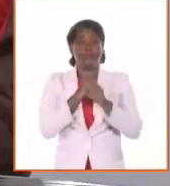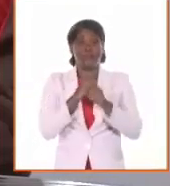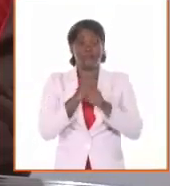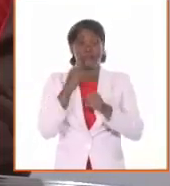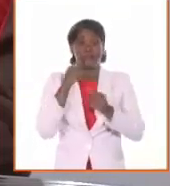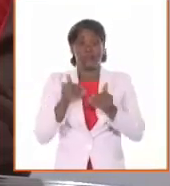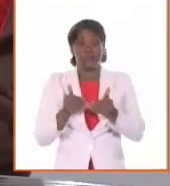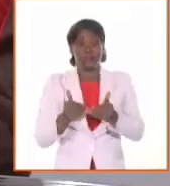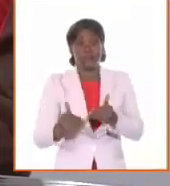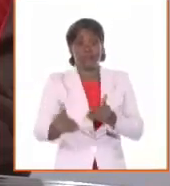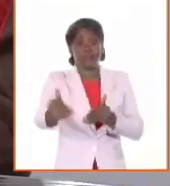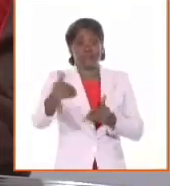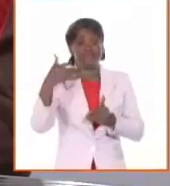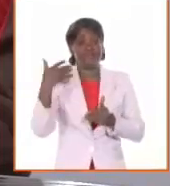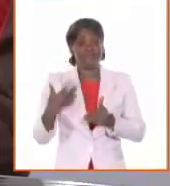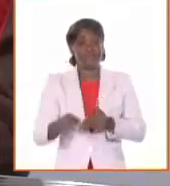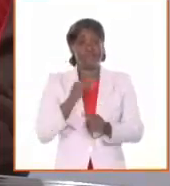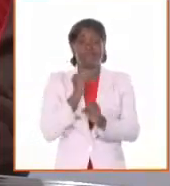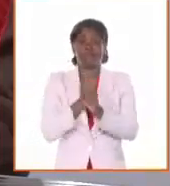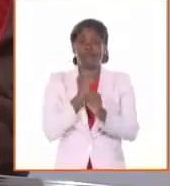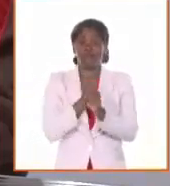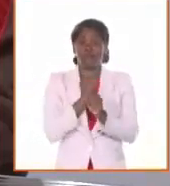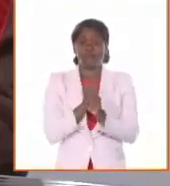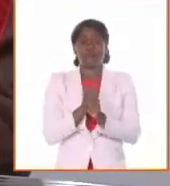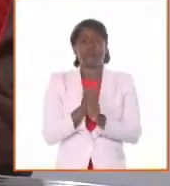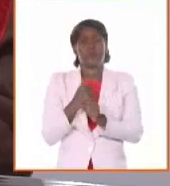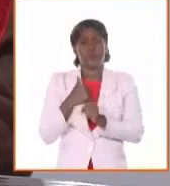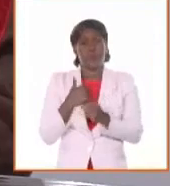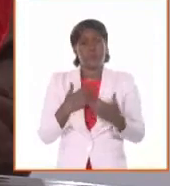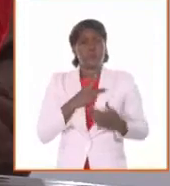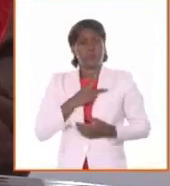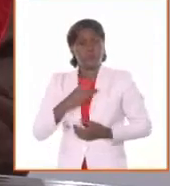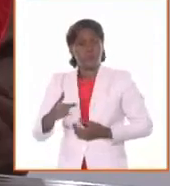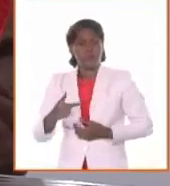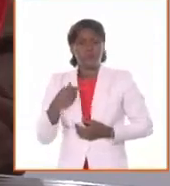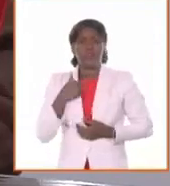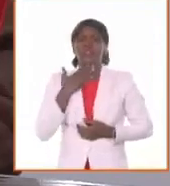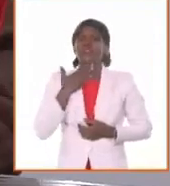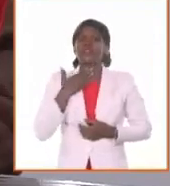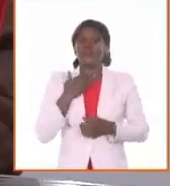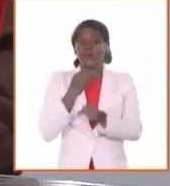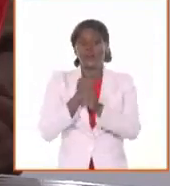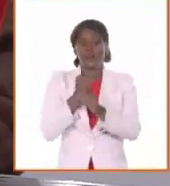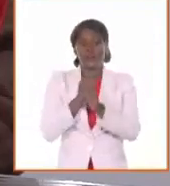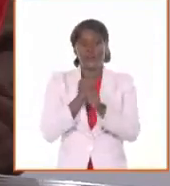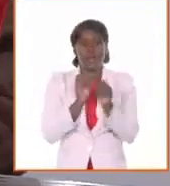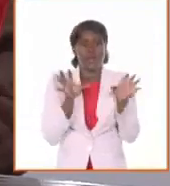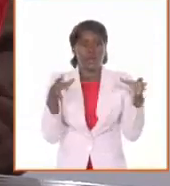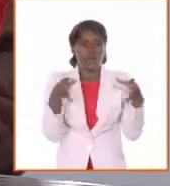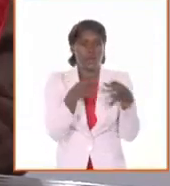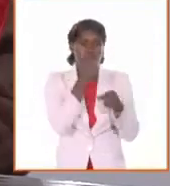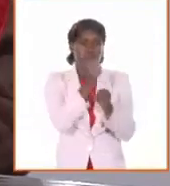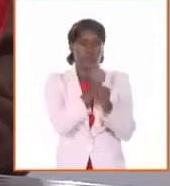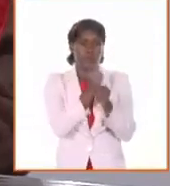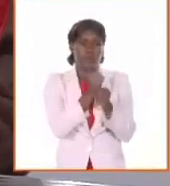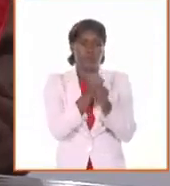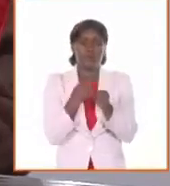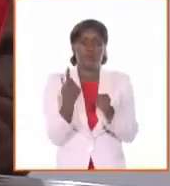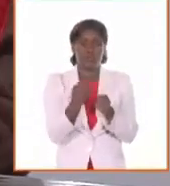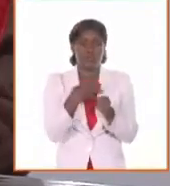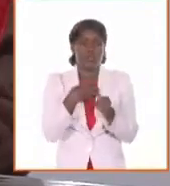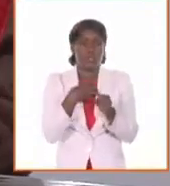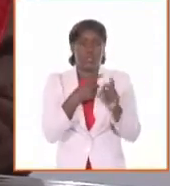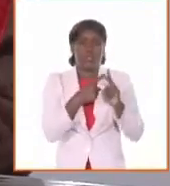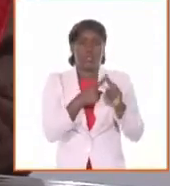Los desafíos que tenemos pero tenemos voluntad tenemos deseo Contamos con un colectivo que quiere resolver estos